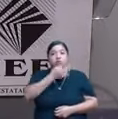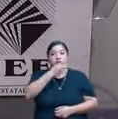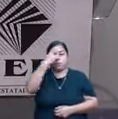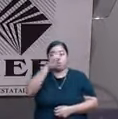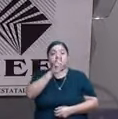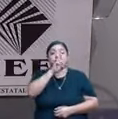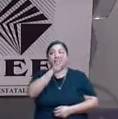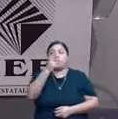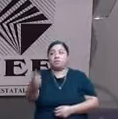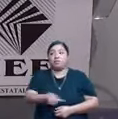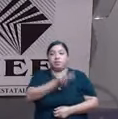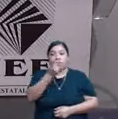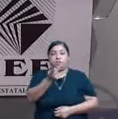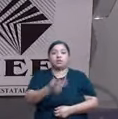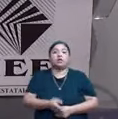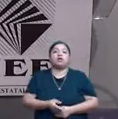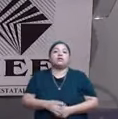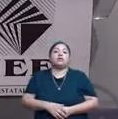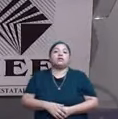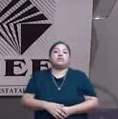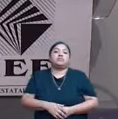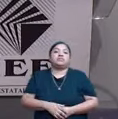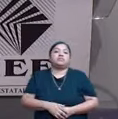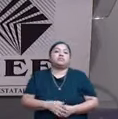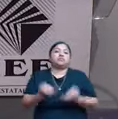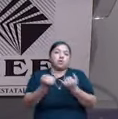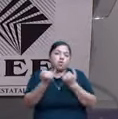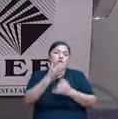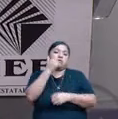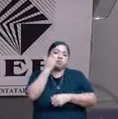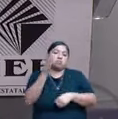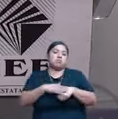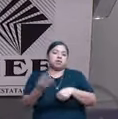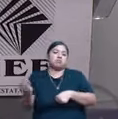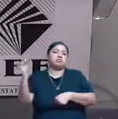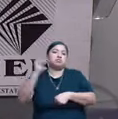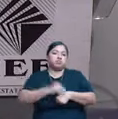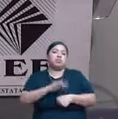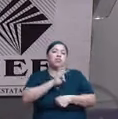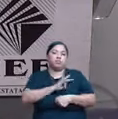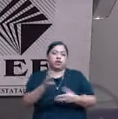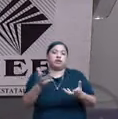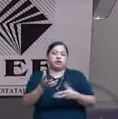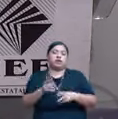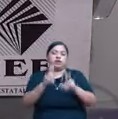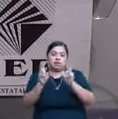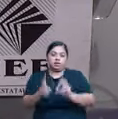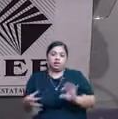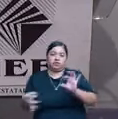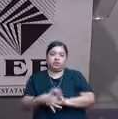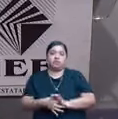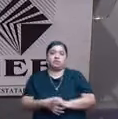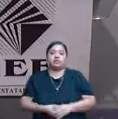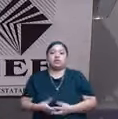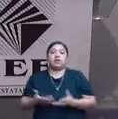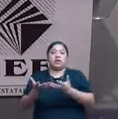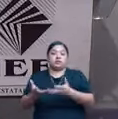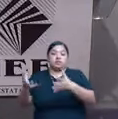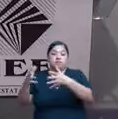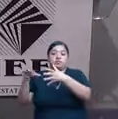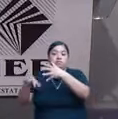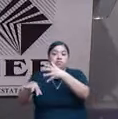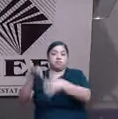lo consideran pueden tratar otros subtemas que sean relacionados con el tema de este bloque. Vamos a sacar la pregunta detonadora